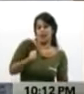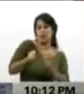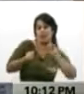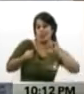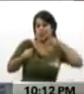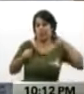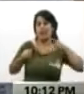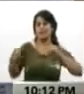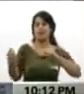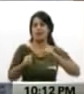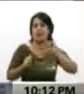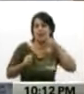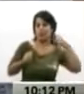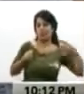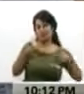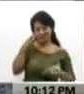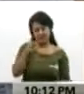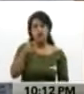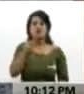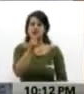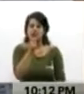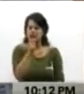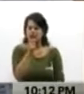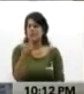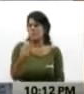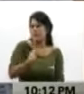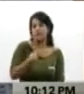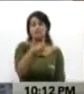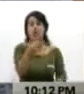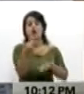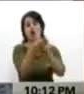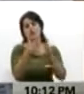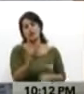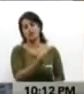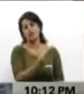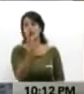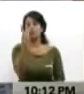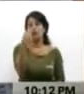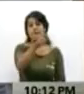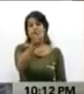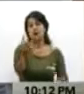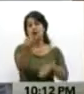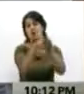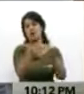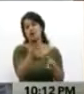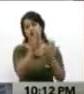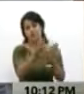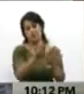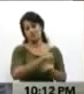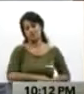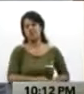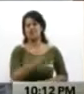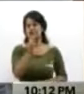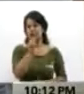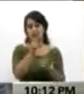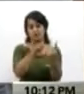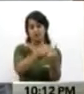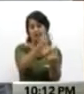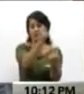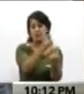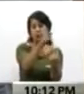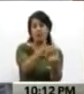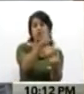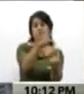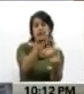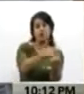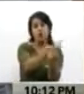eso lo hizo el gobierno. Dos representantes del gobierno lo hicieron, se refiere a los diputados Pedro Mogna y